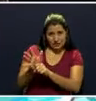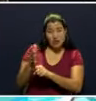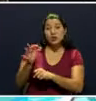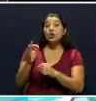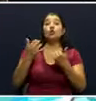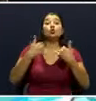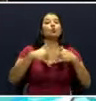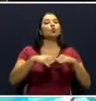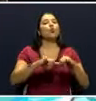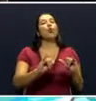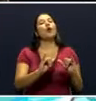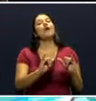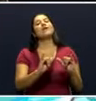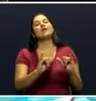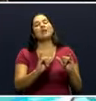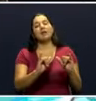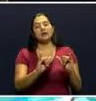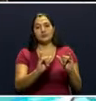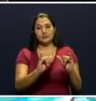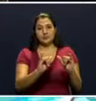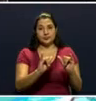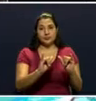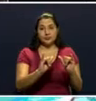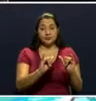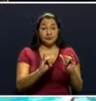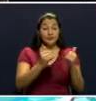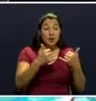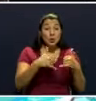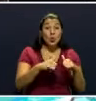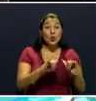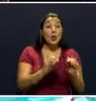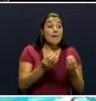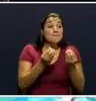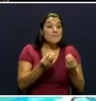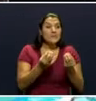que usted mencionaba al inicio y es una enorme